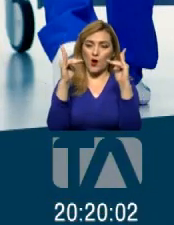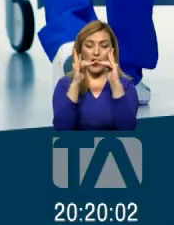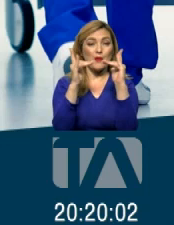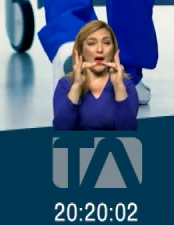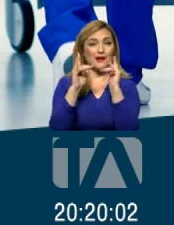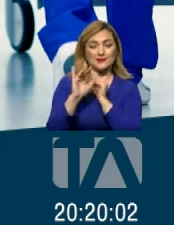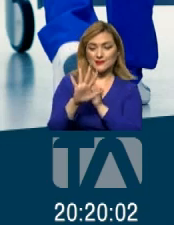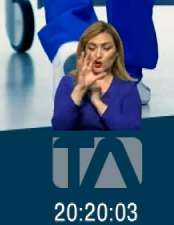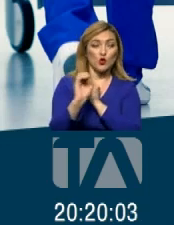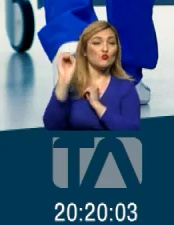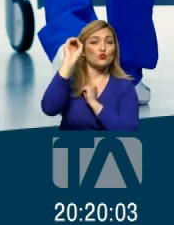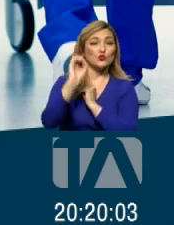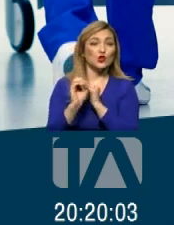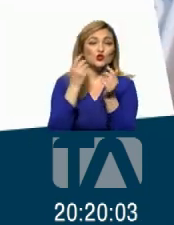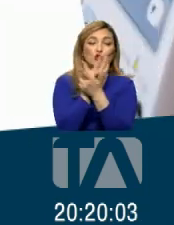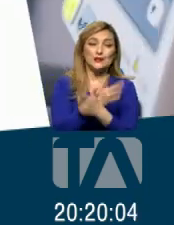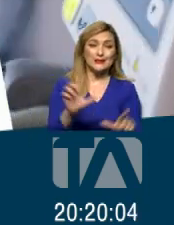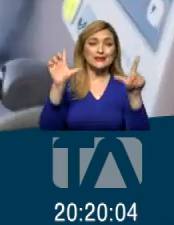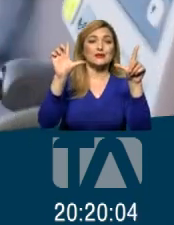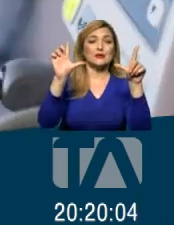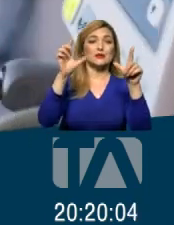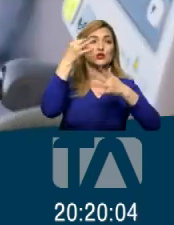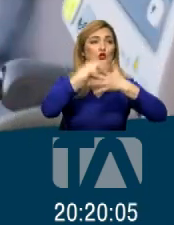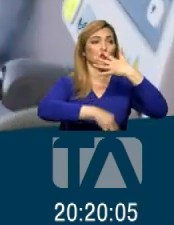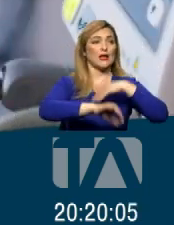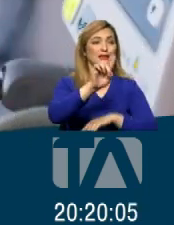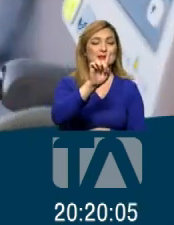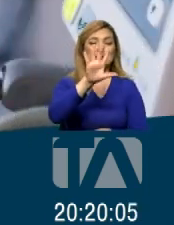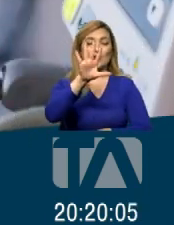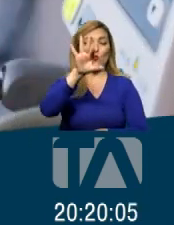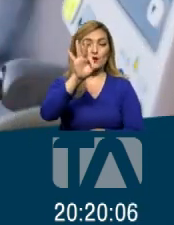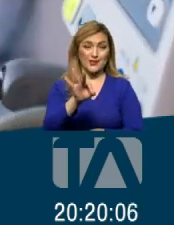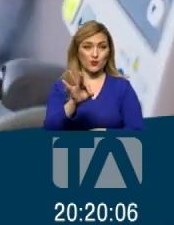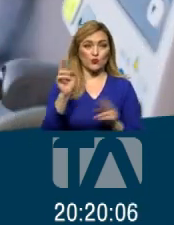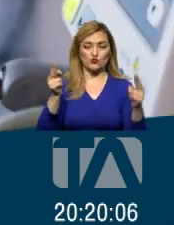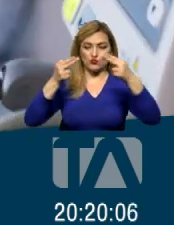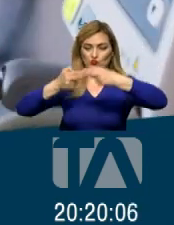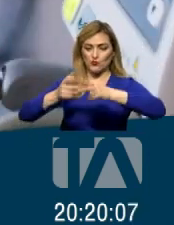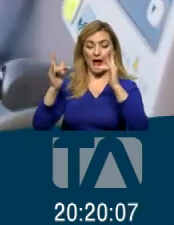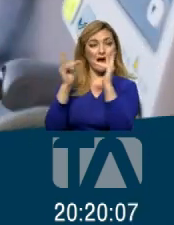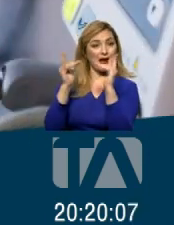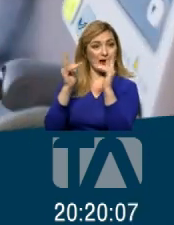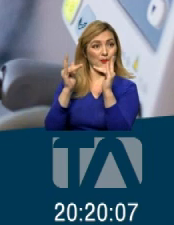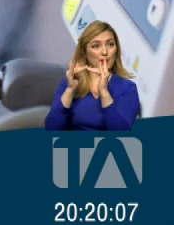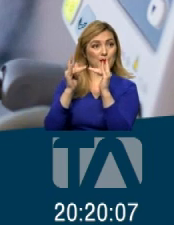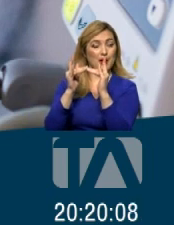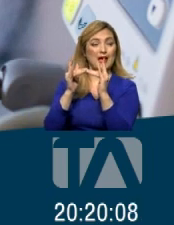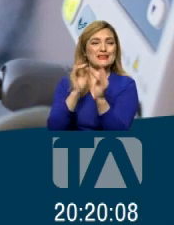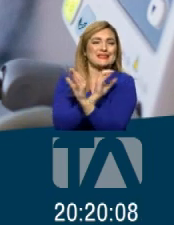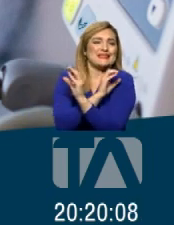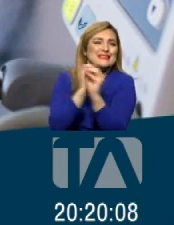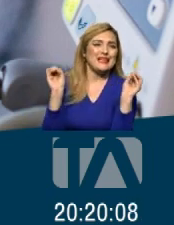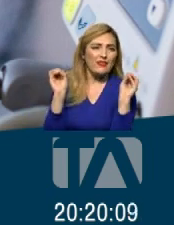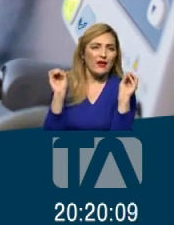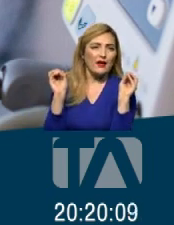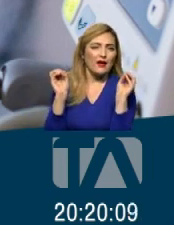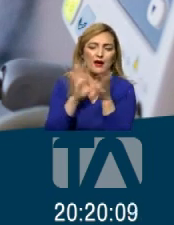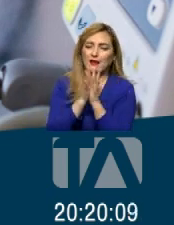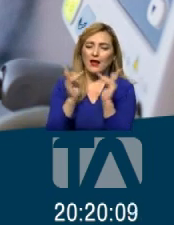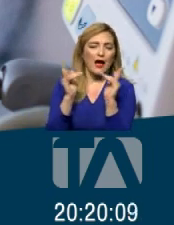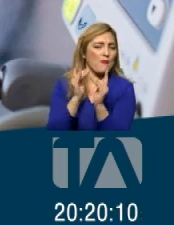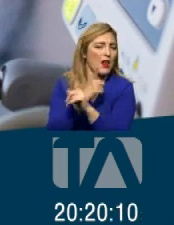el 5% está disponible. Y de un total de 159 unidades de cuidados intensivos, existe un 0%